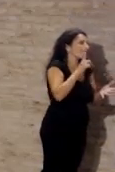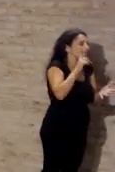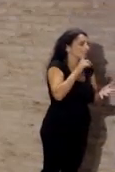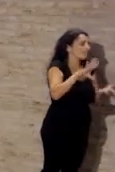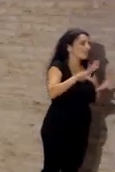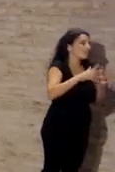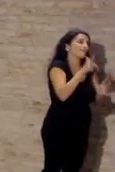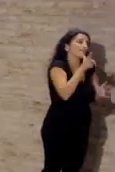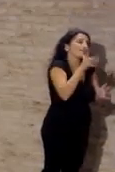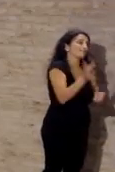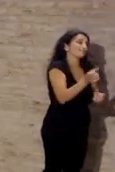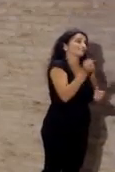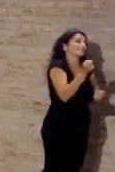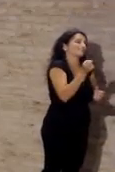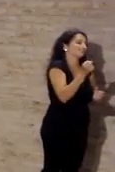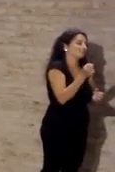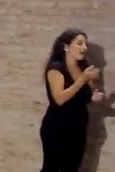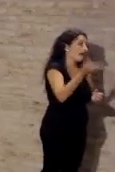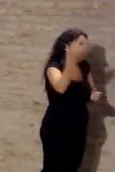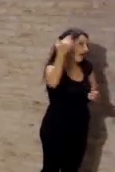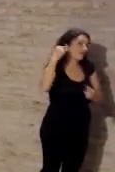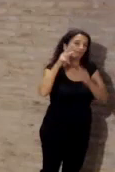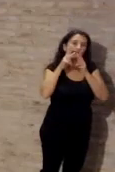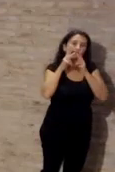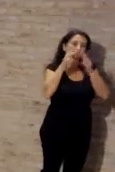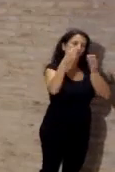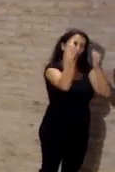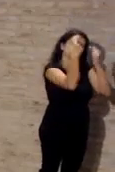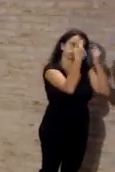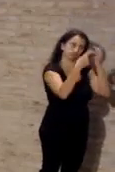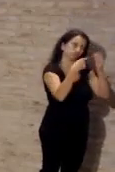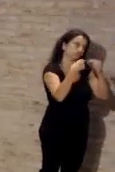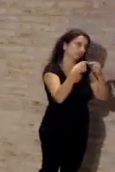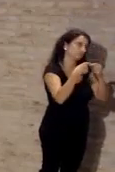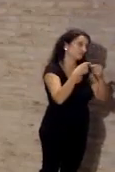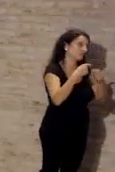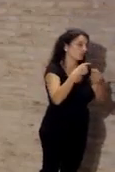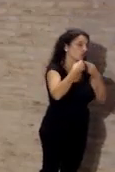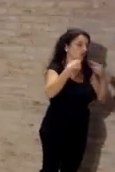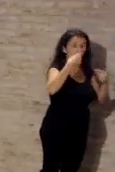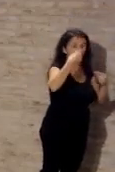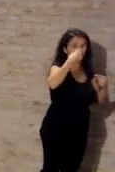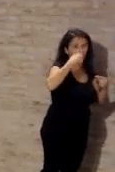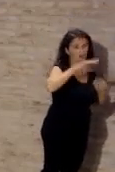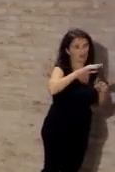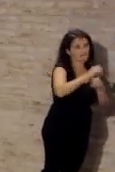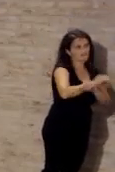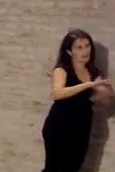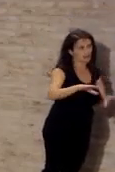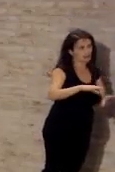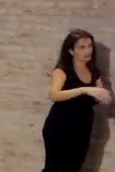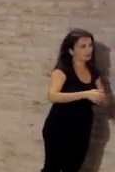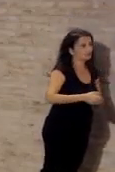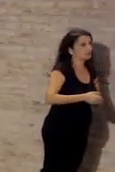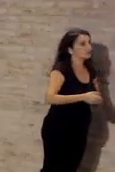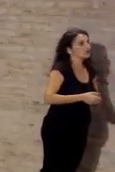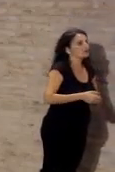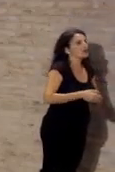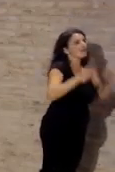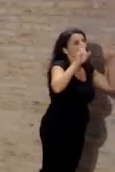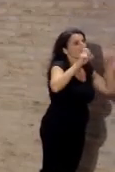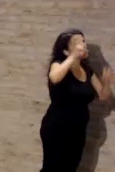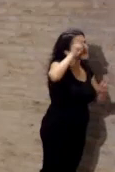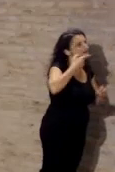realmente se han dicho muchas cosas este des favorables para desalentar la educación sexual